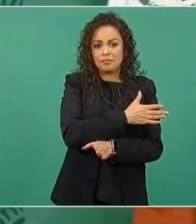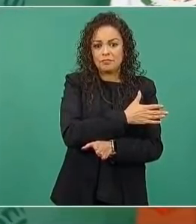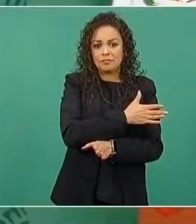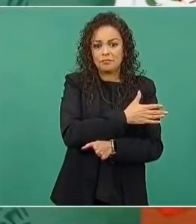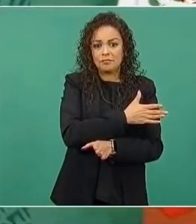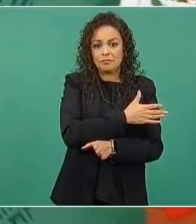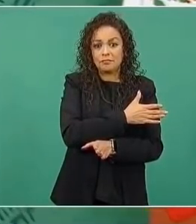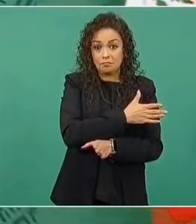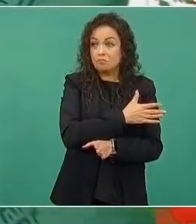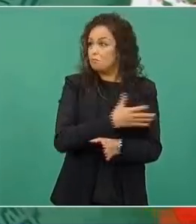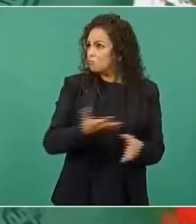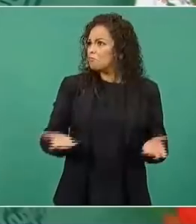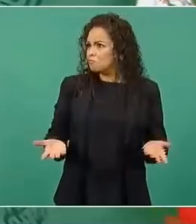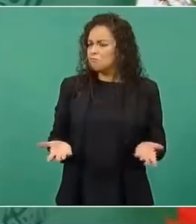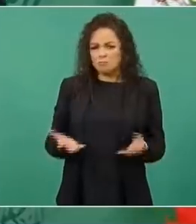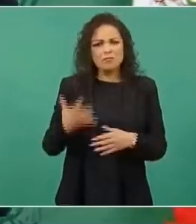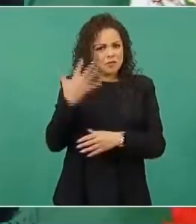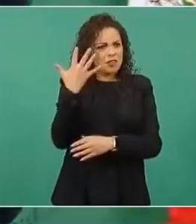¿10,000 años? Sí.